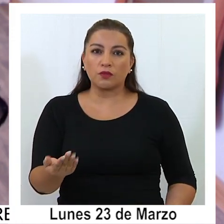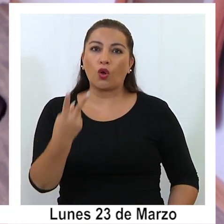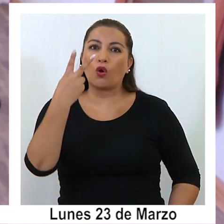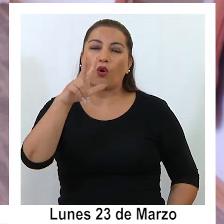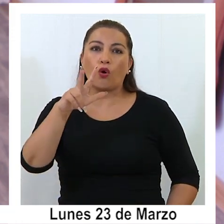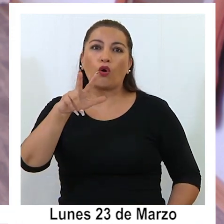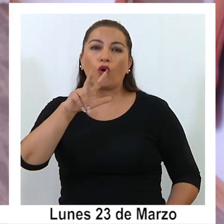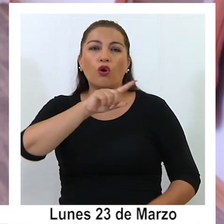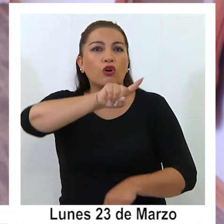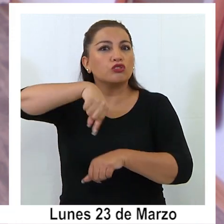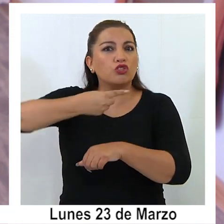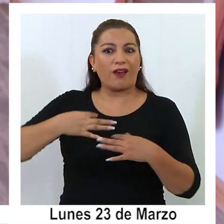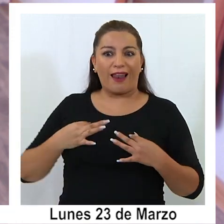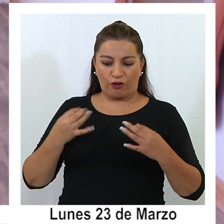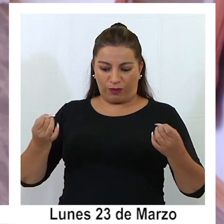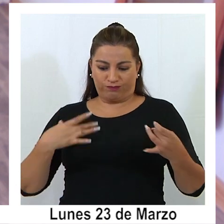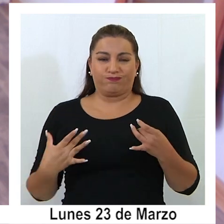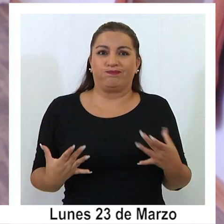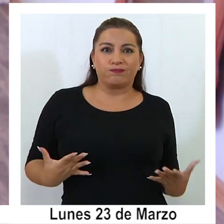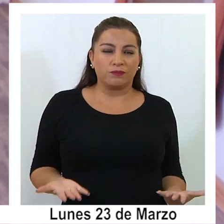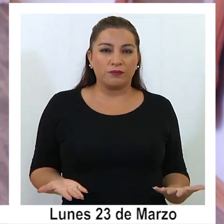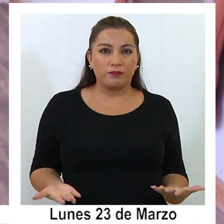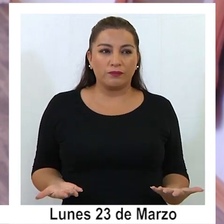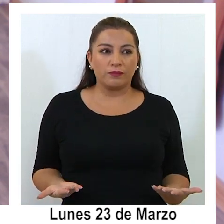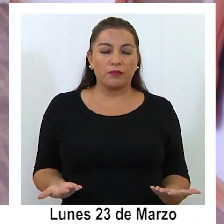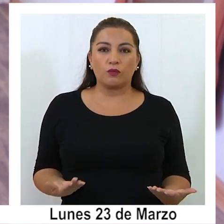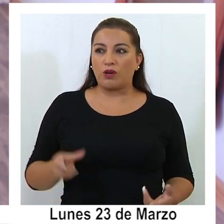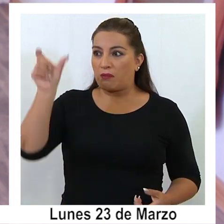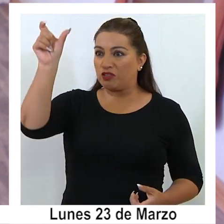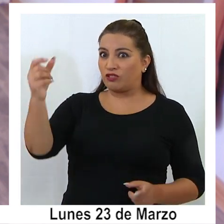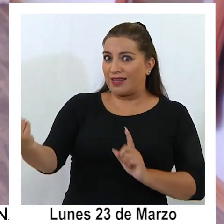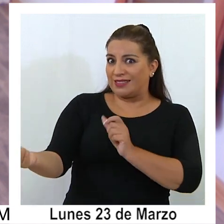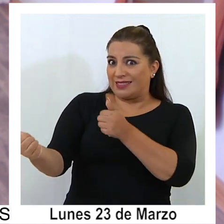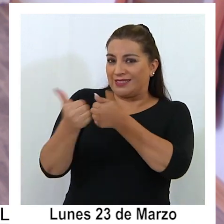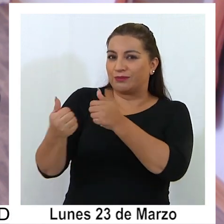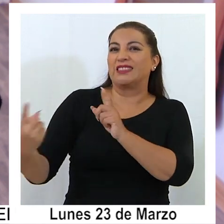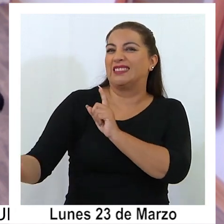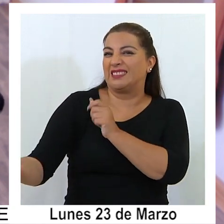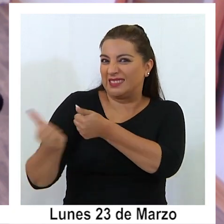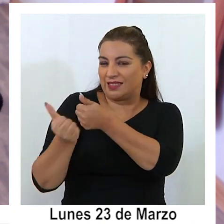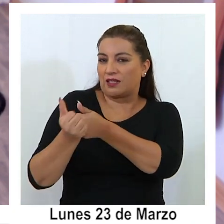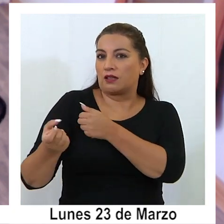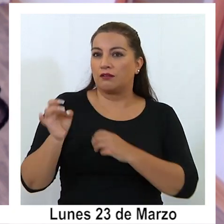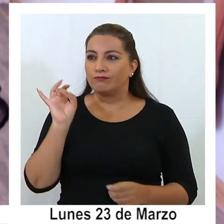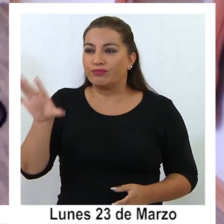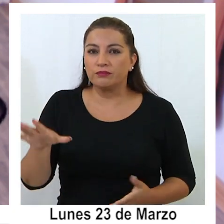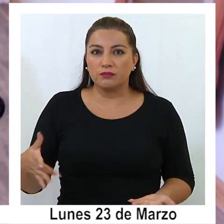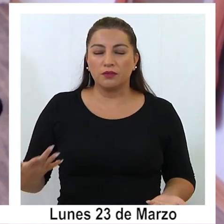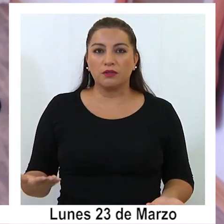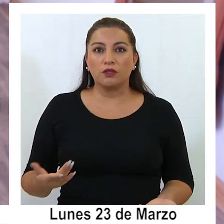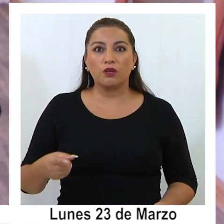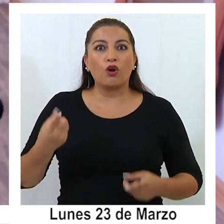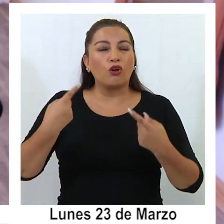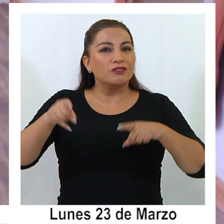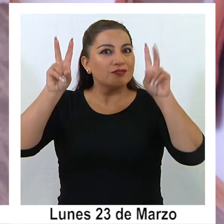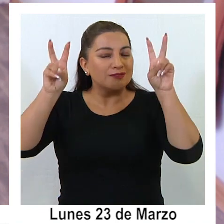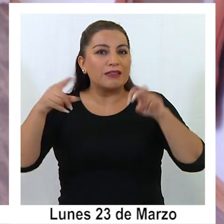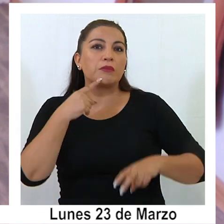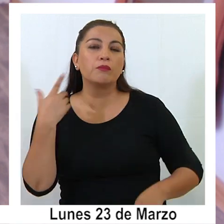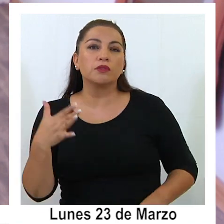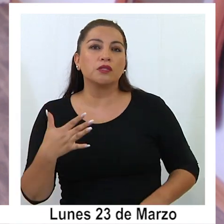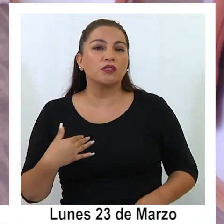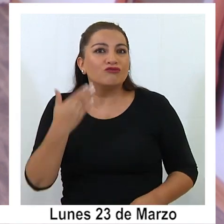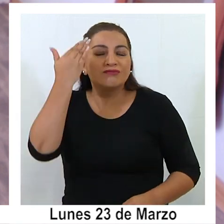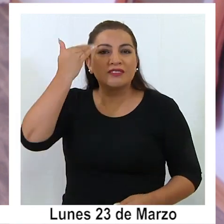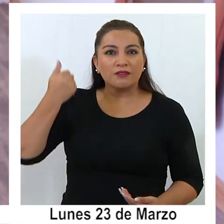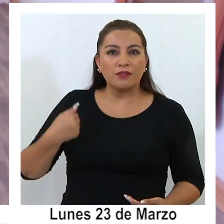8 horas en la ropa, que el contagio se da finalmente de persona a persona. Otra cosa importante que tampoco se había tenido en